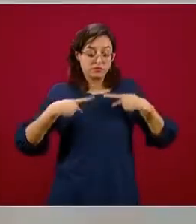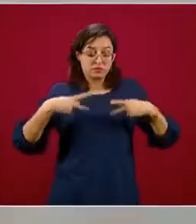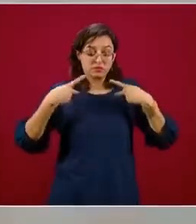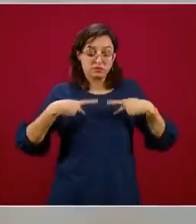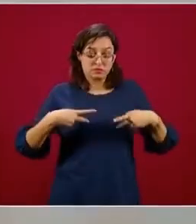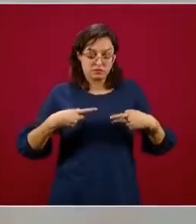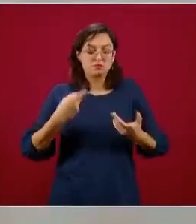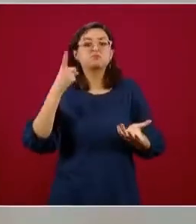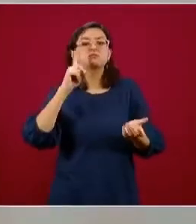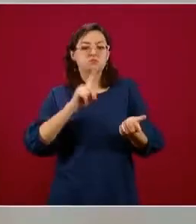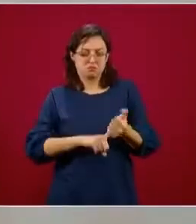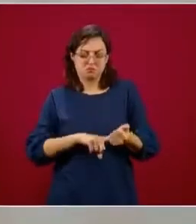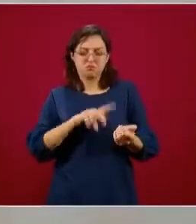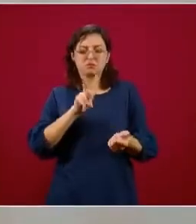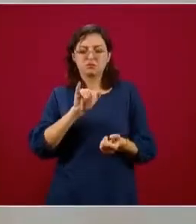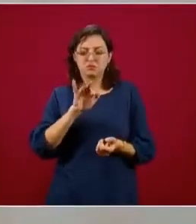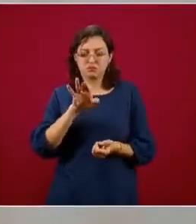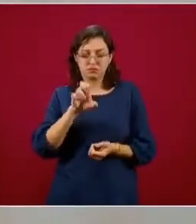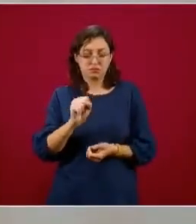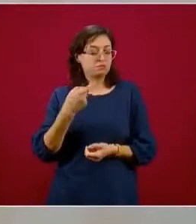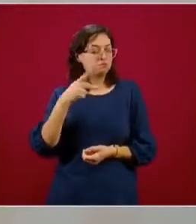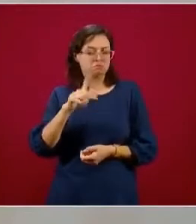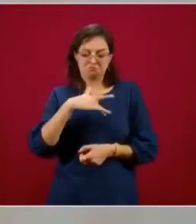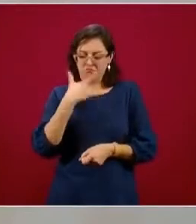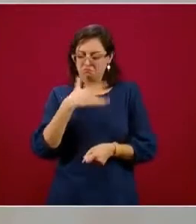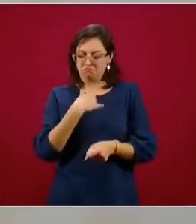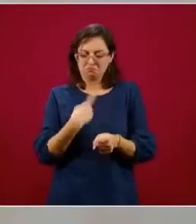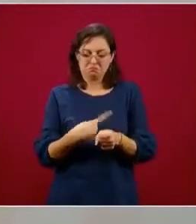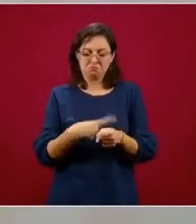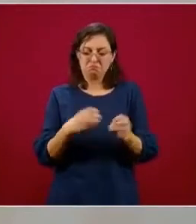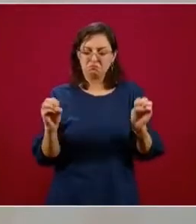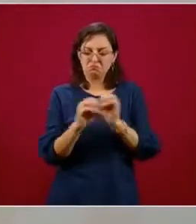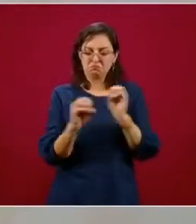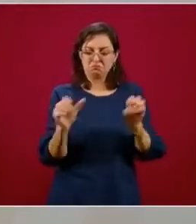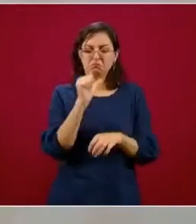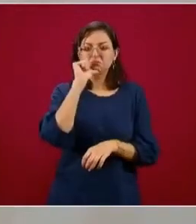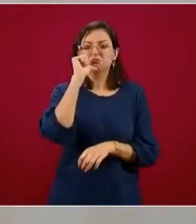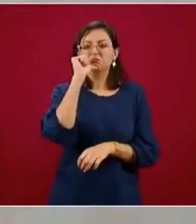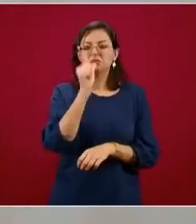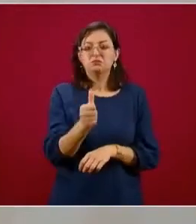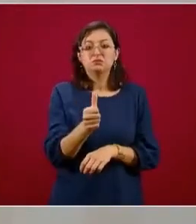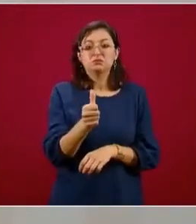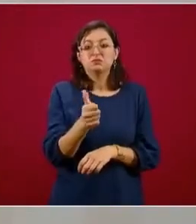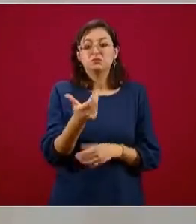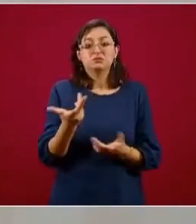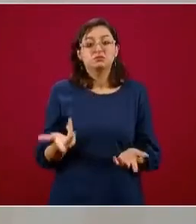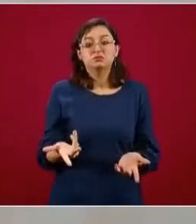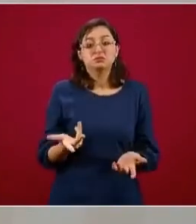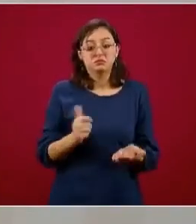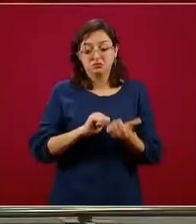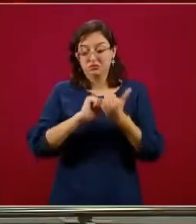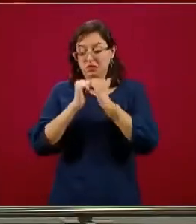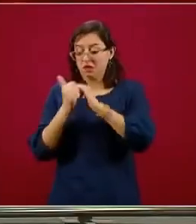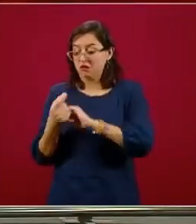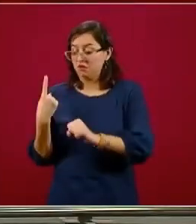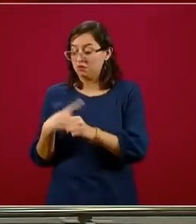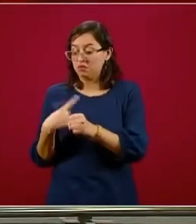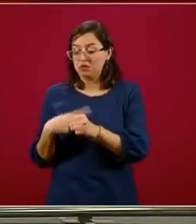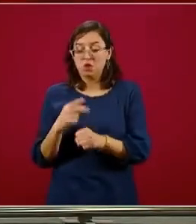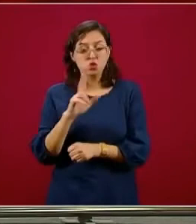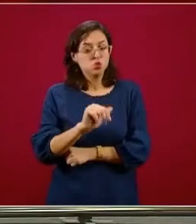personas portadoras o asintomáticas que dieron positivo al virus y que nunca desarrollaron